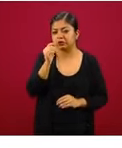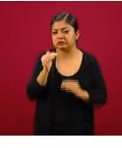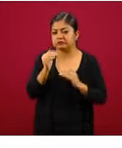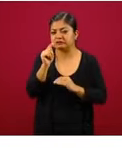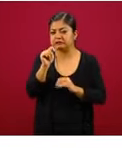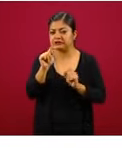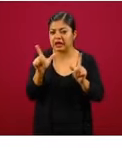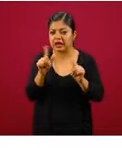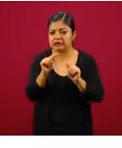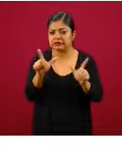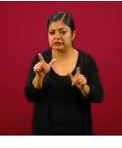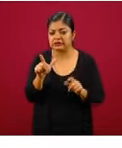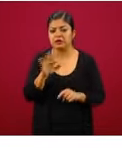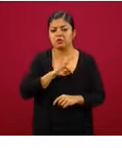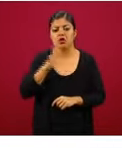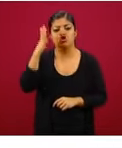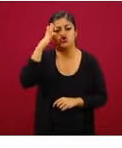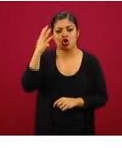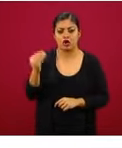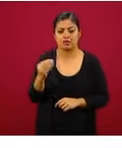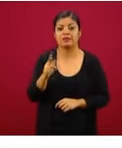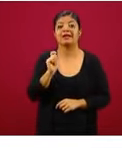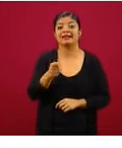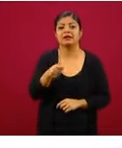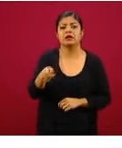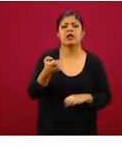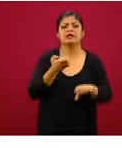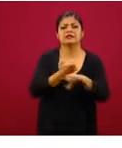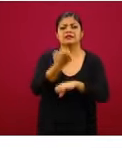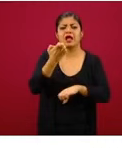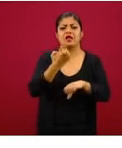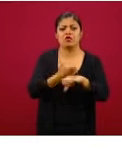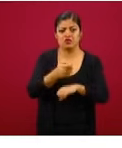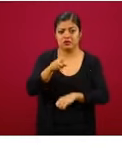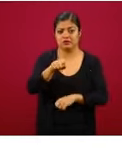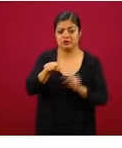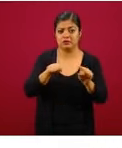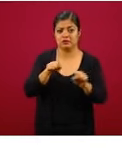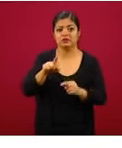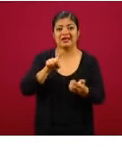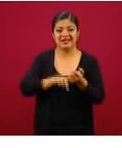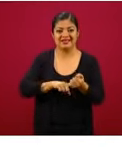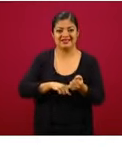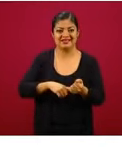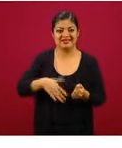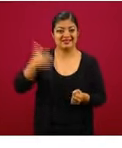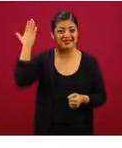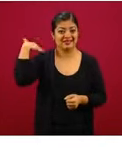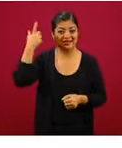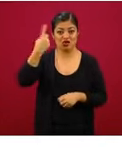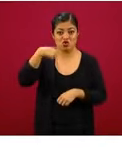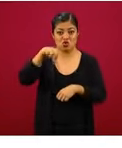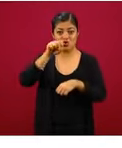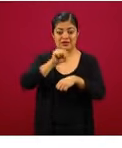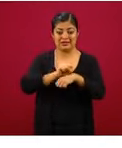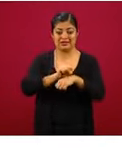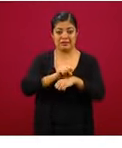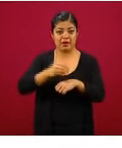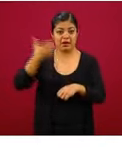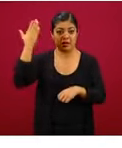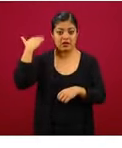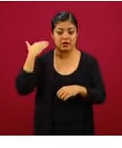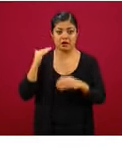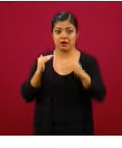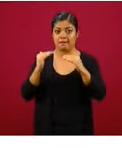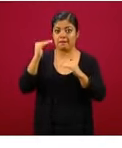pero también podríamos poner a Colima, son estados que en su momento la tasa que se veía hace una semana